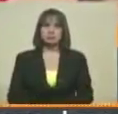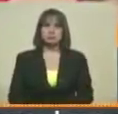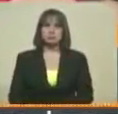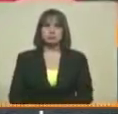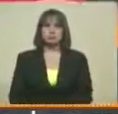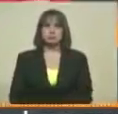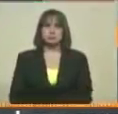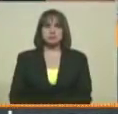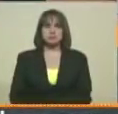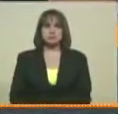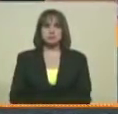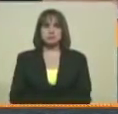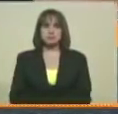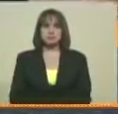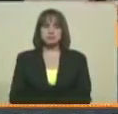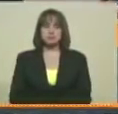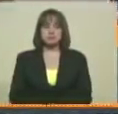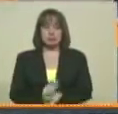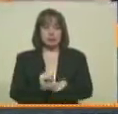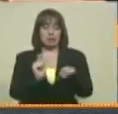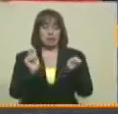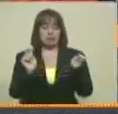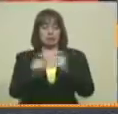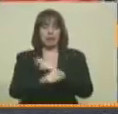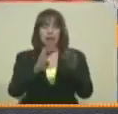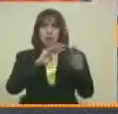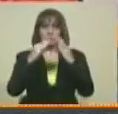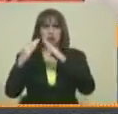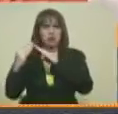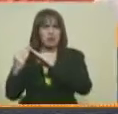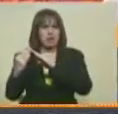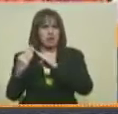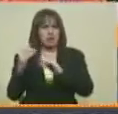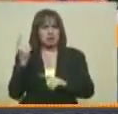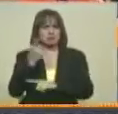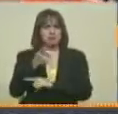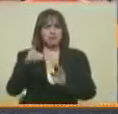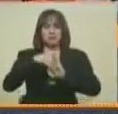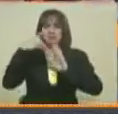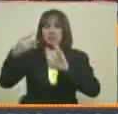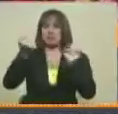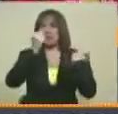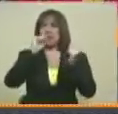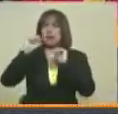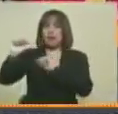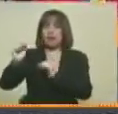para lograr transformar la comunidad, para defenderla y garantizar la seguridad.